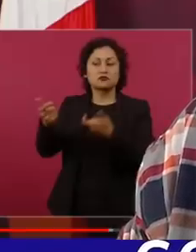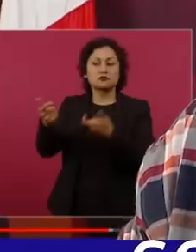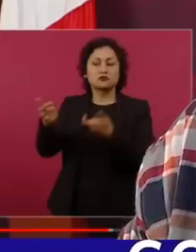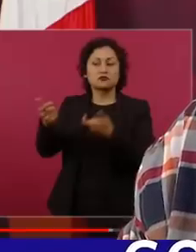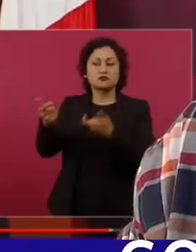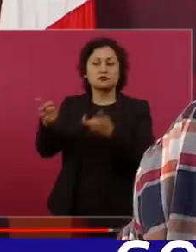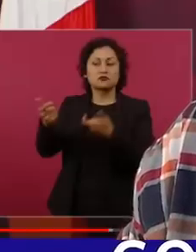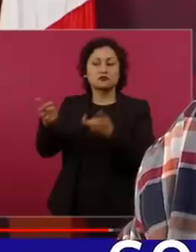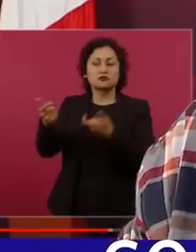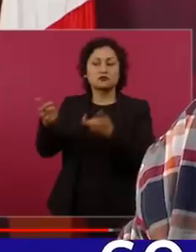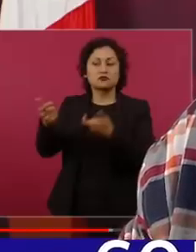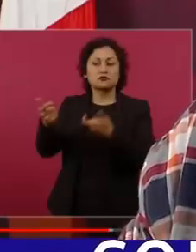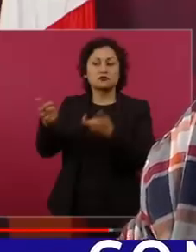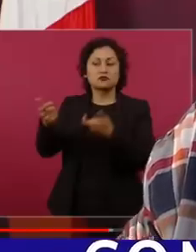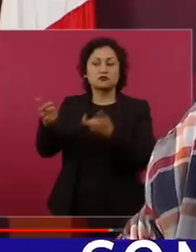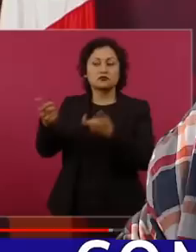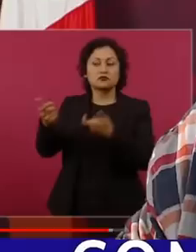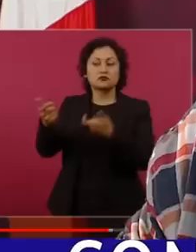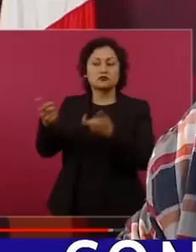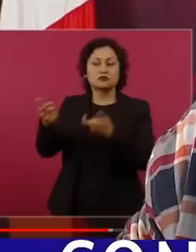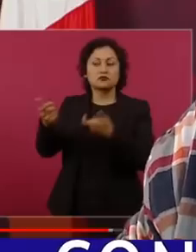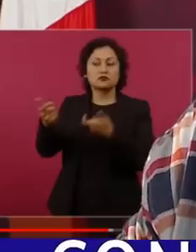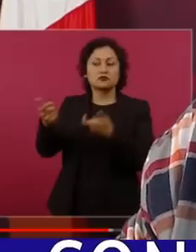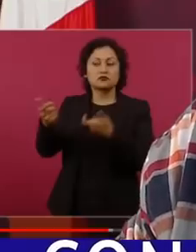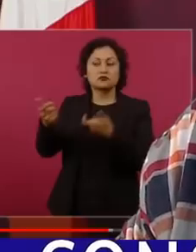es inconstitucional, es inmoral.